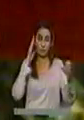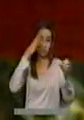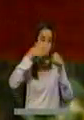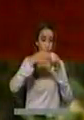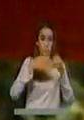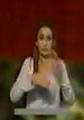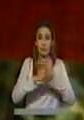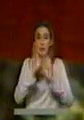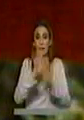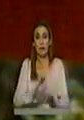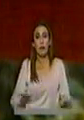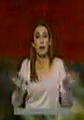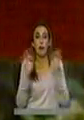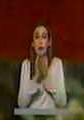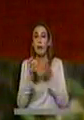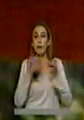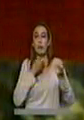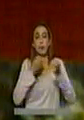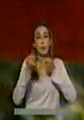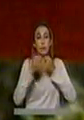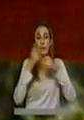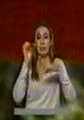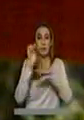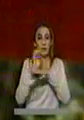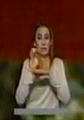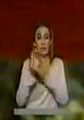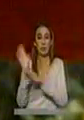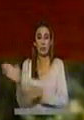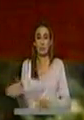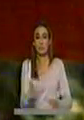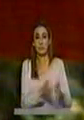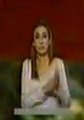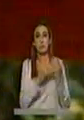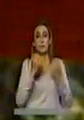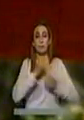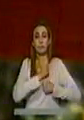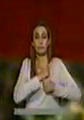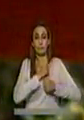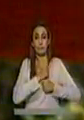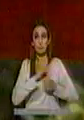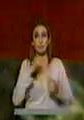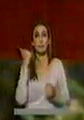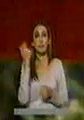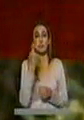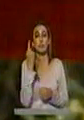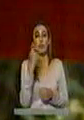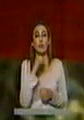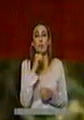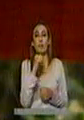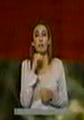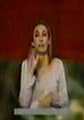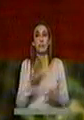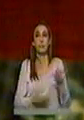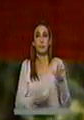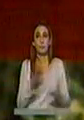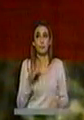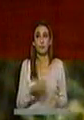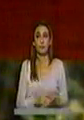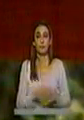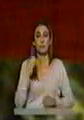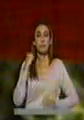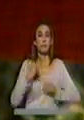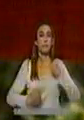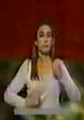como manejamos la promoción del Ecuador, ya están cubiertos. Canadá era el único que nos faltaba. En el mes de